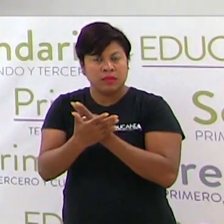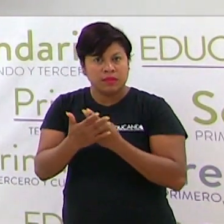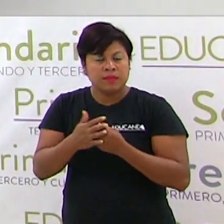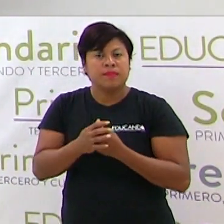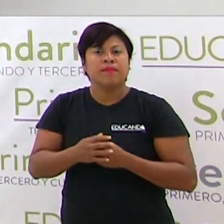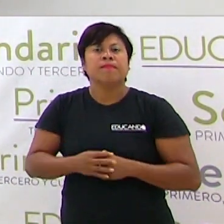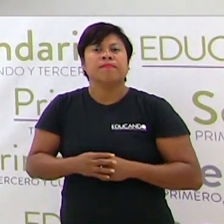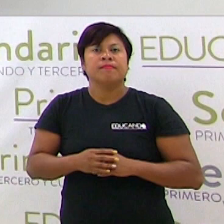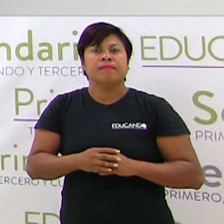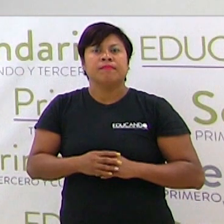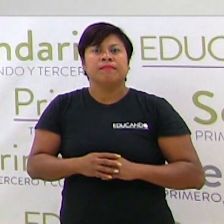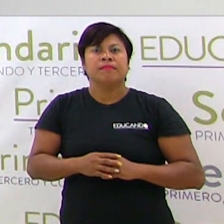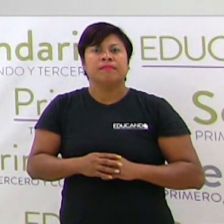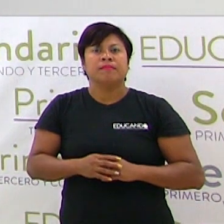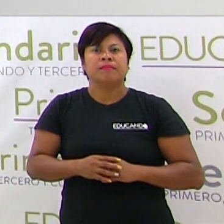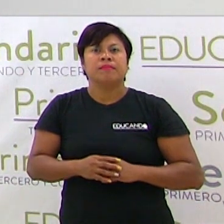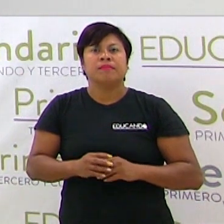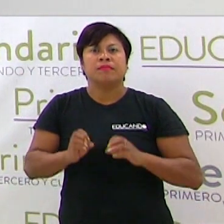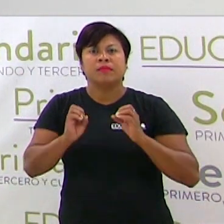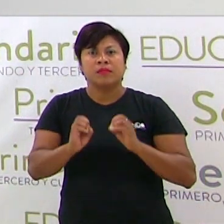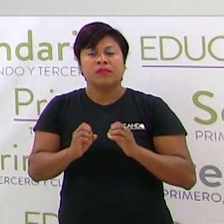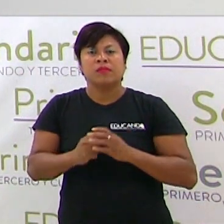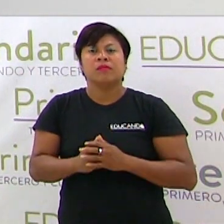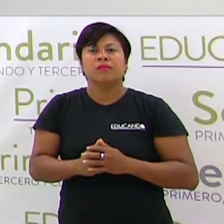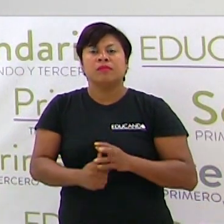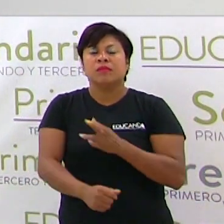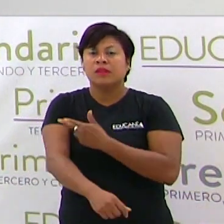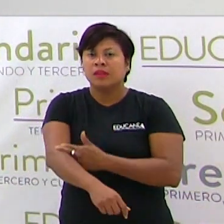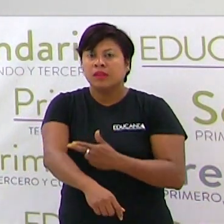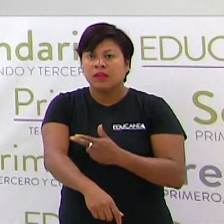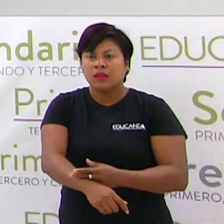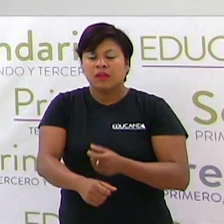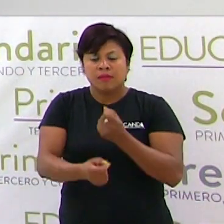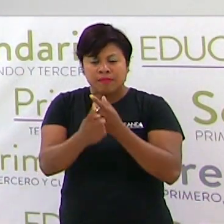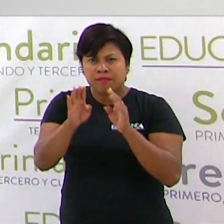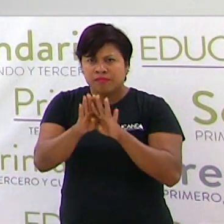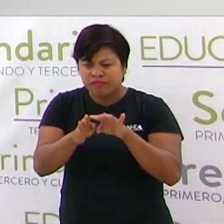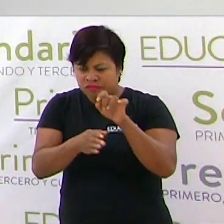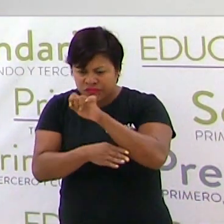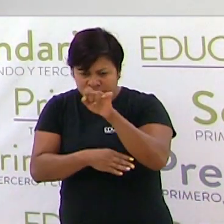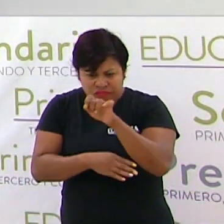podemos dibujar o agregar algún garabato,